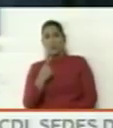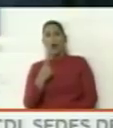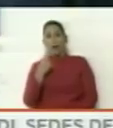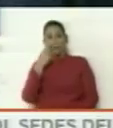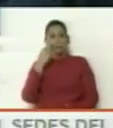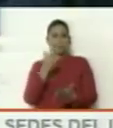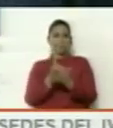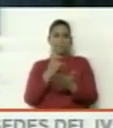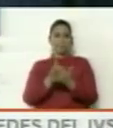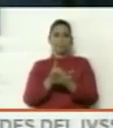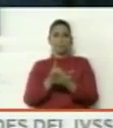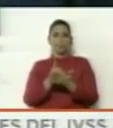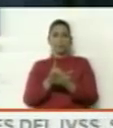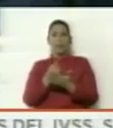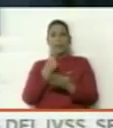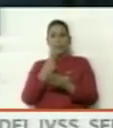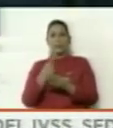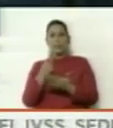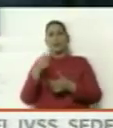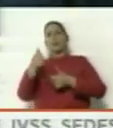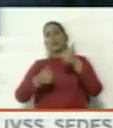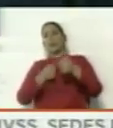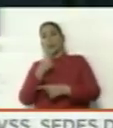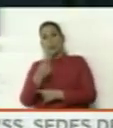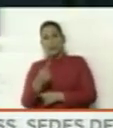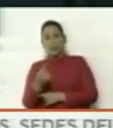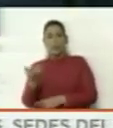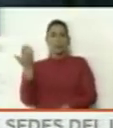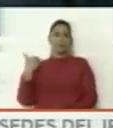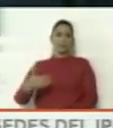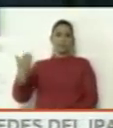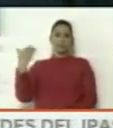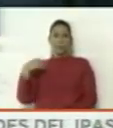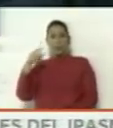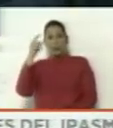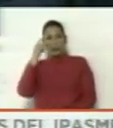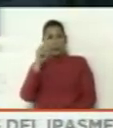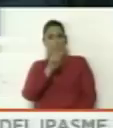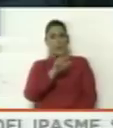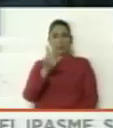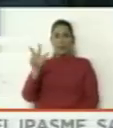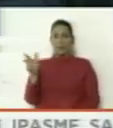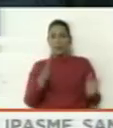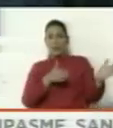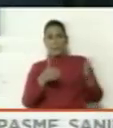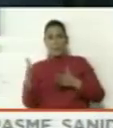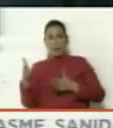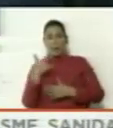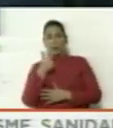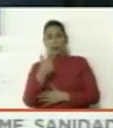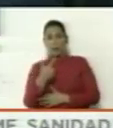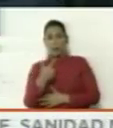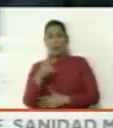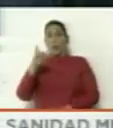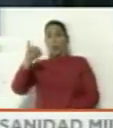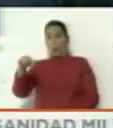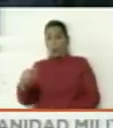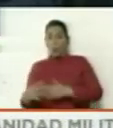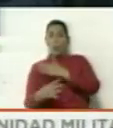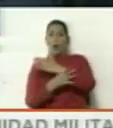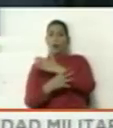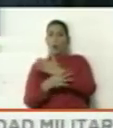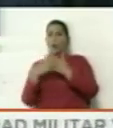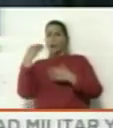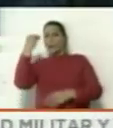corroborar, certificar lo que decíamos desde el día 23 de marzo. Guaidó, yo creo que no